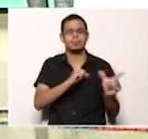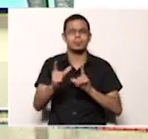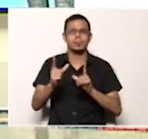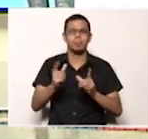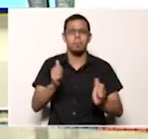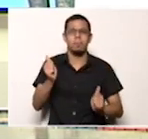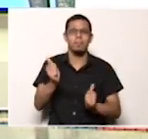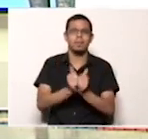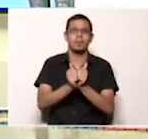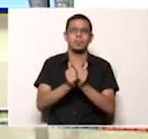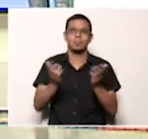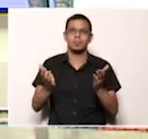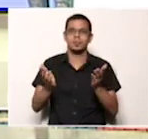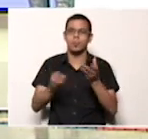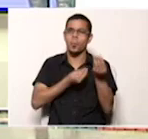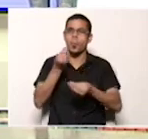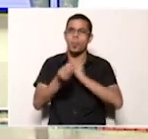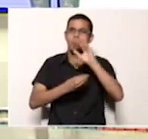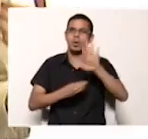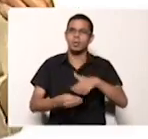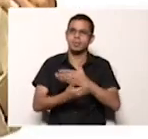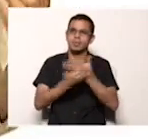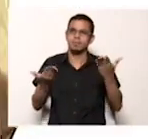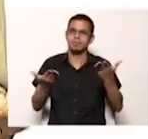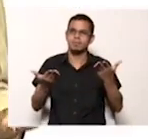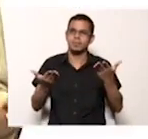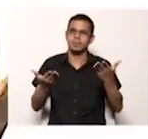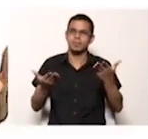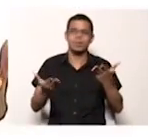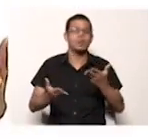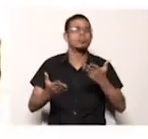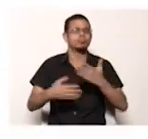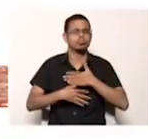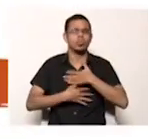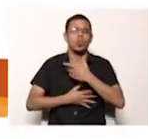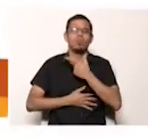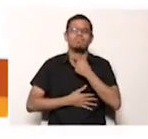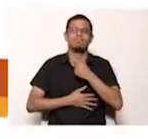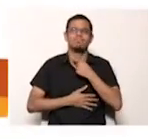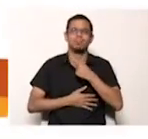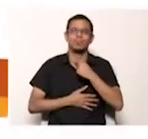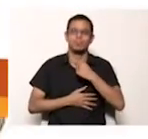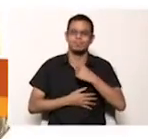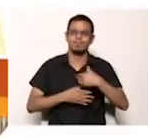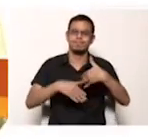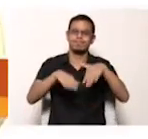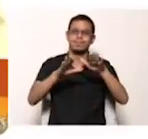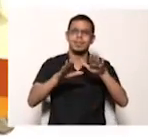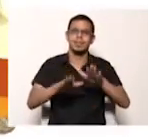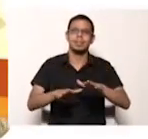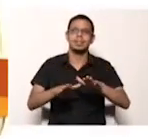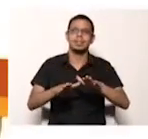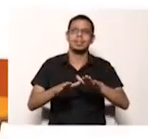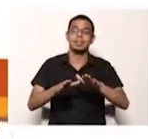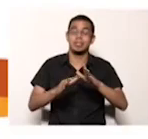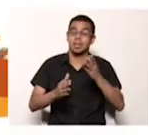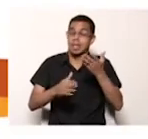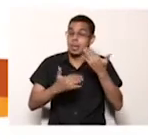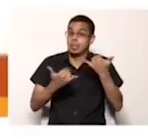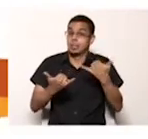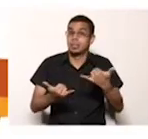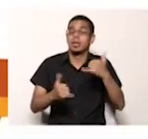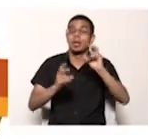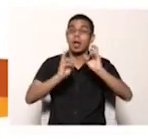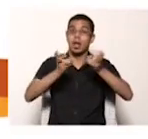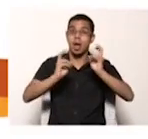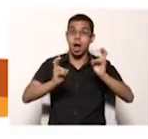la próxima hora. Jocelyn, ¿cómo estás? Feliz tarde, César. Como siempre, complacida de estar con ustedes a través de Cada Familia Una Escuela. El día de hoy les tenemos temas interesantes para los